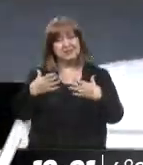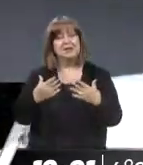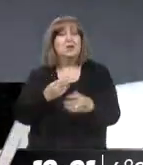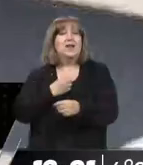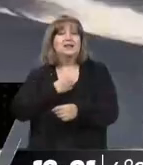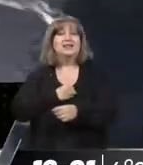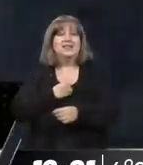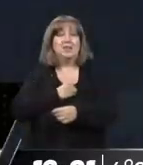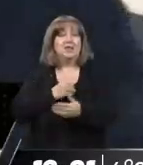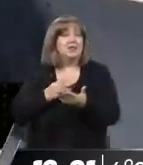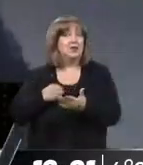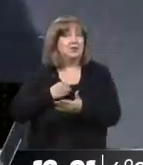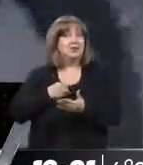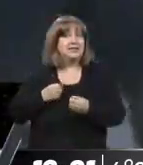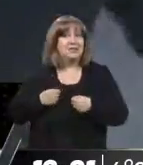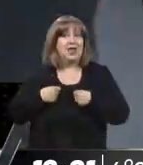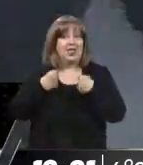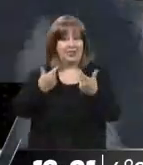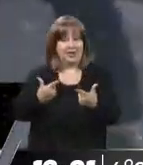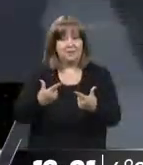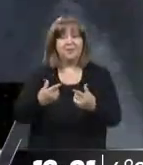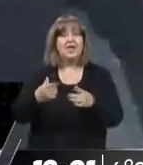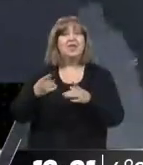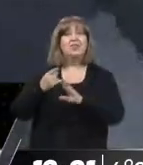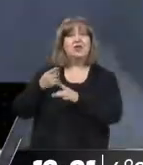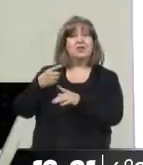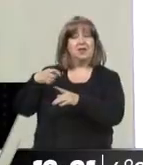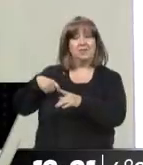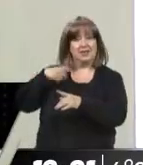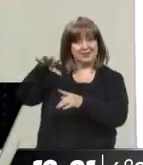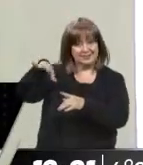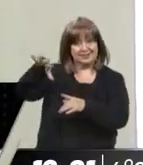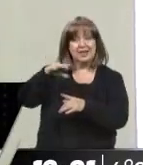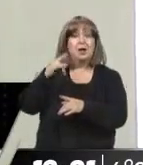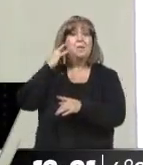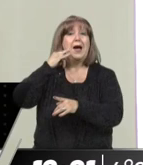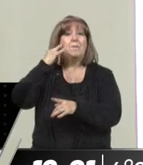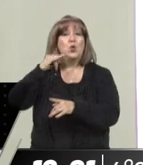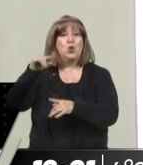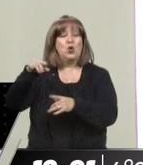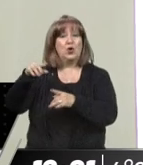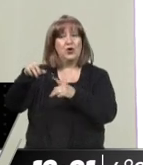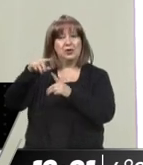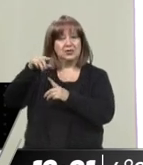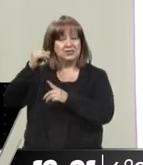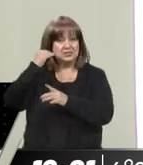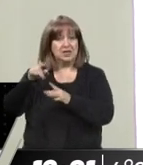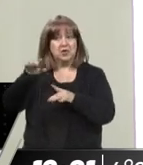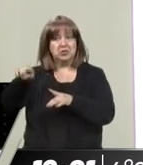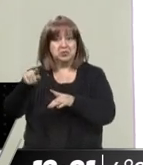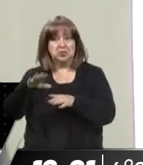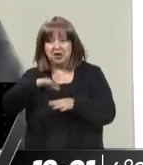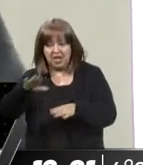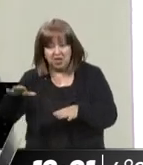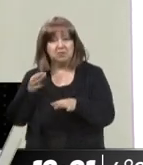sentimiento, del darse. La comunidad, bueno, está enclavada en Maipú, en Rodeo. Nosotros empezamos trabajando con niños y mediante los niños llegamos a las